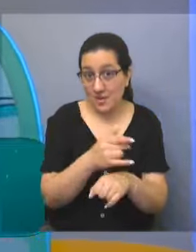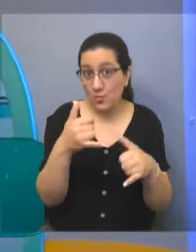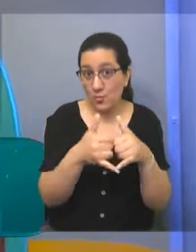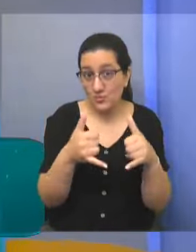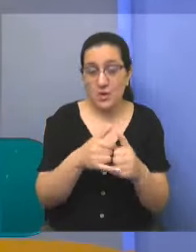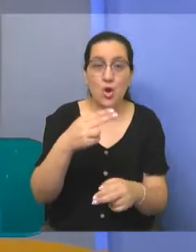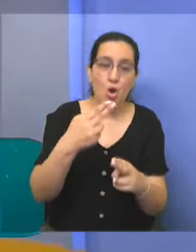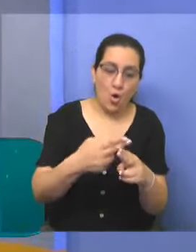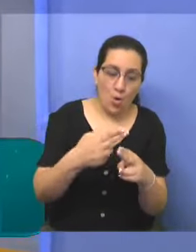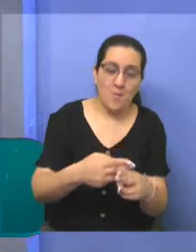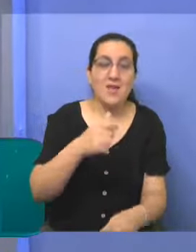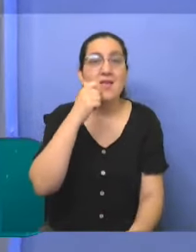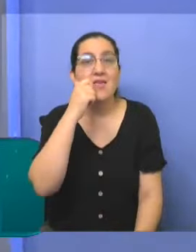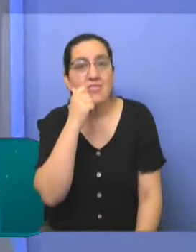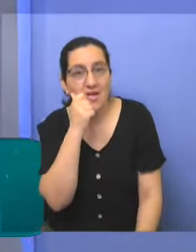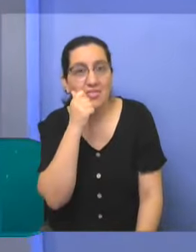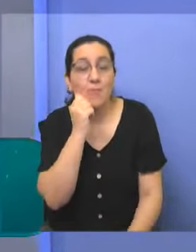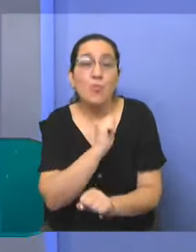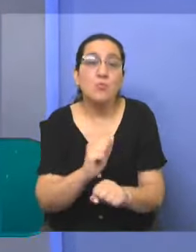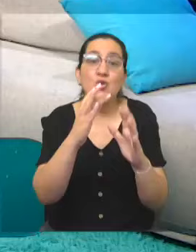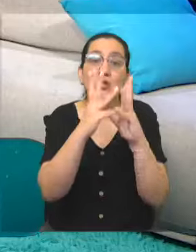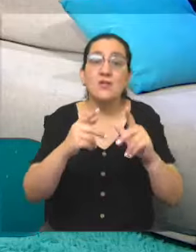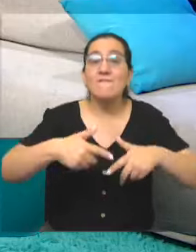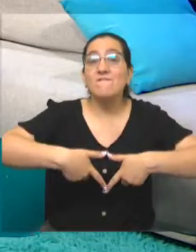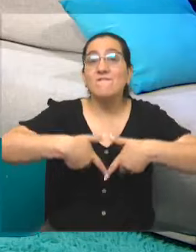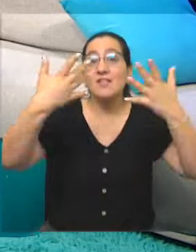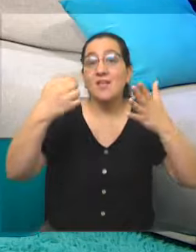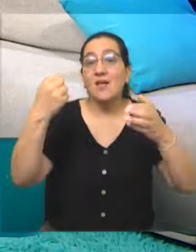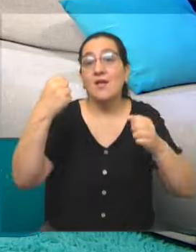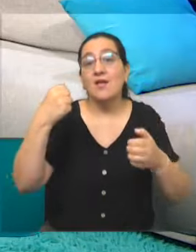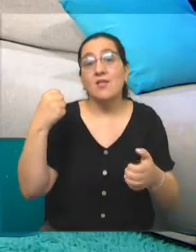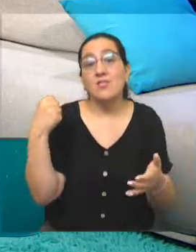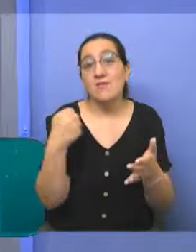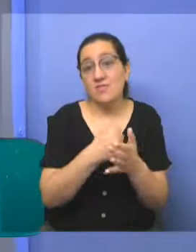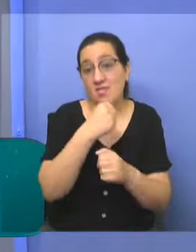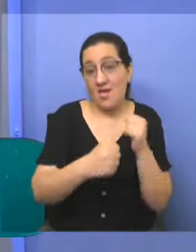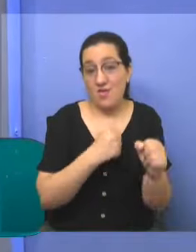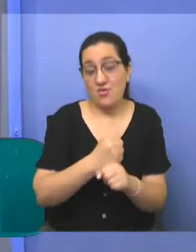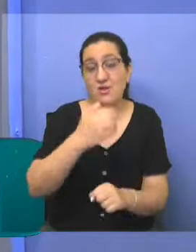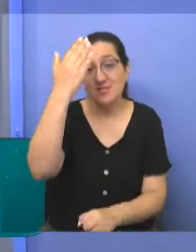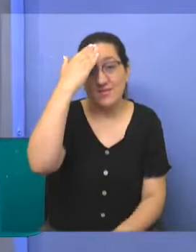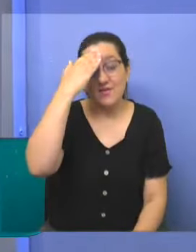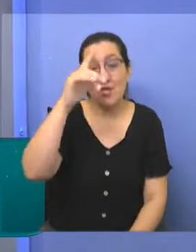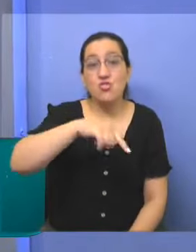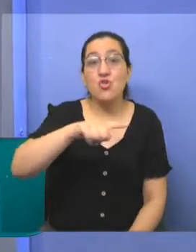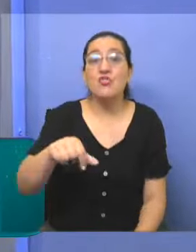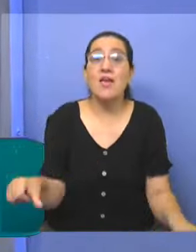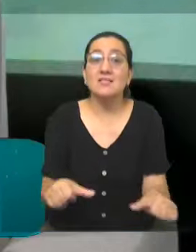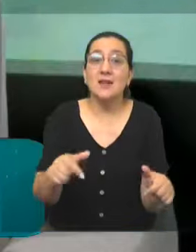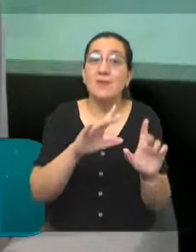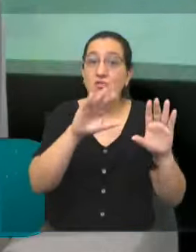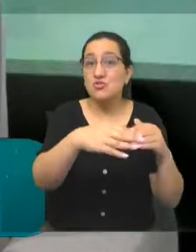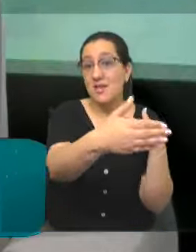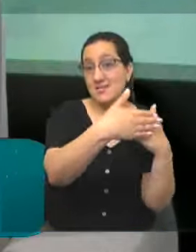nombre, edad, barrio, ciudad, todo eso. Podemos organizar la fiesta de fin de año y saber bien en qué lugar tendríamos que hacerla para que a todo el mundo le quede cerca,